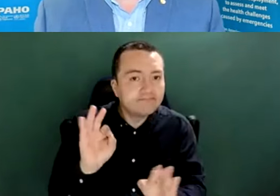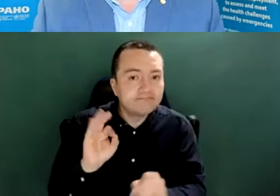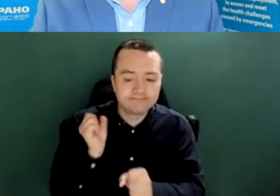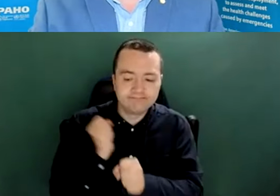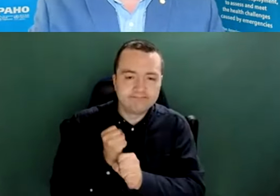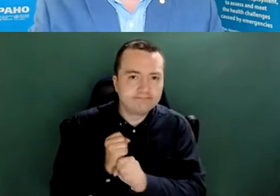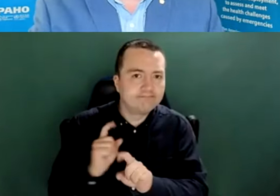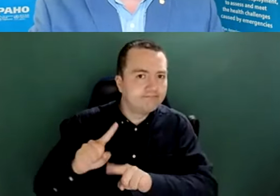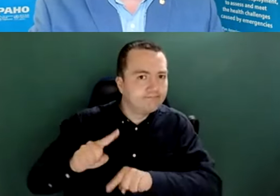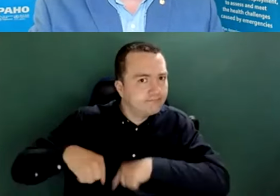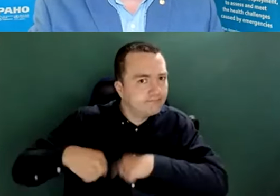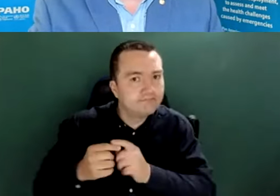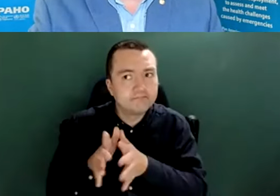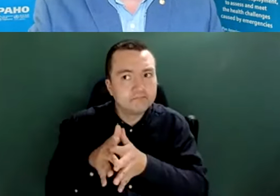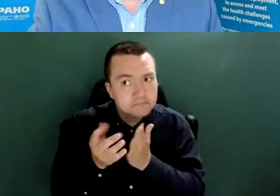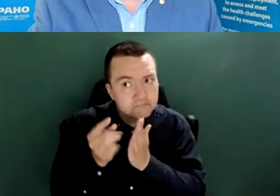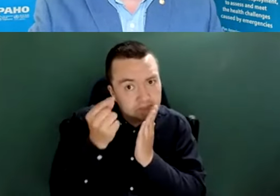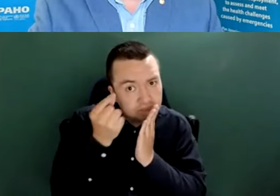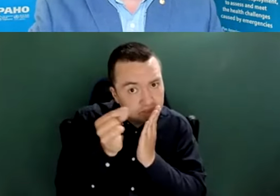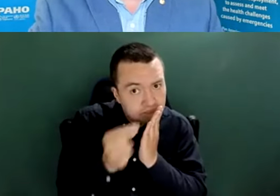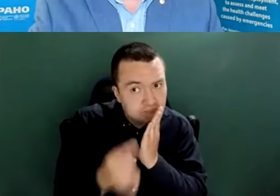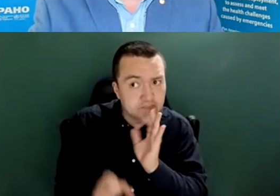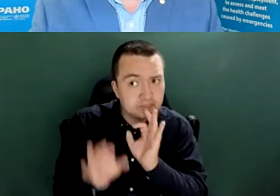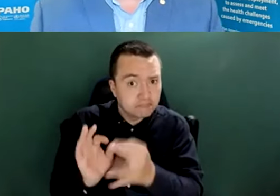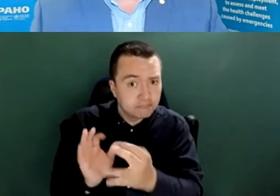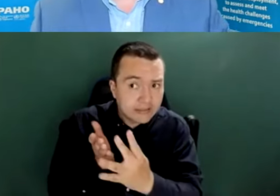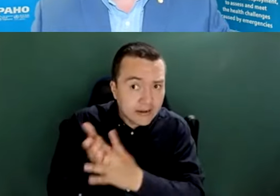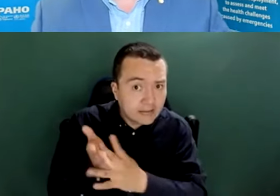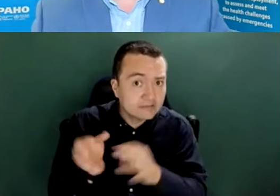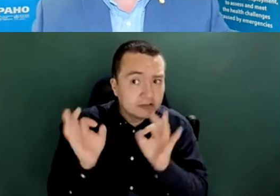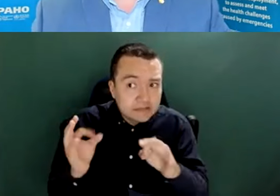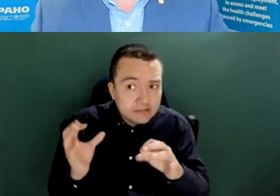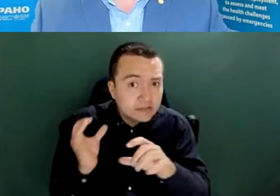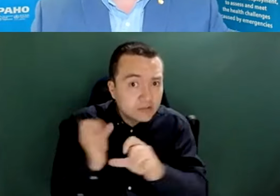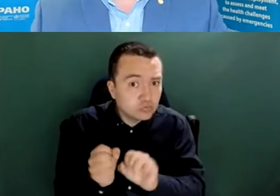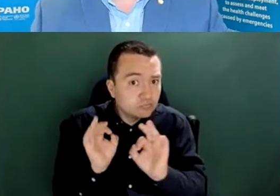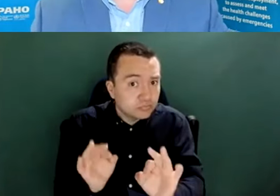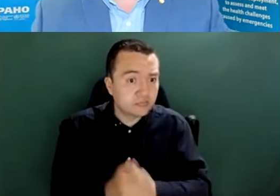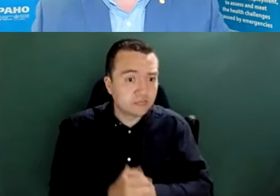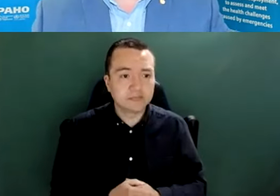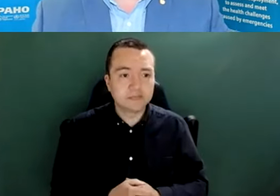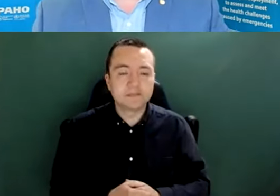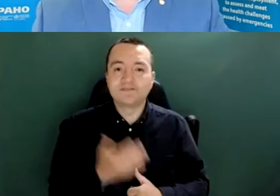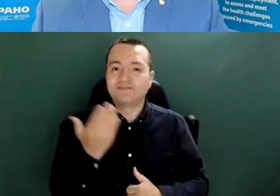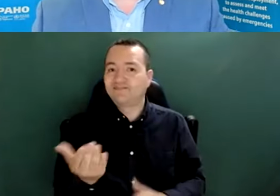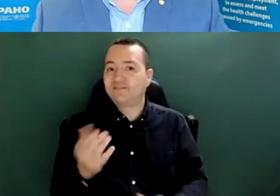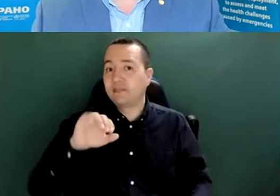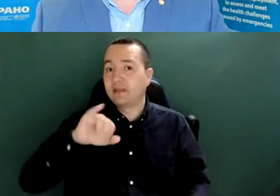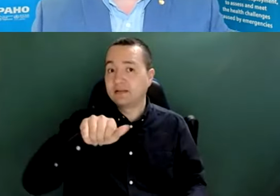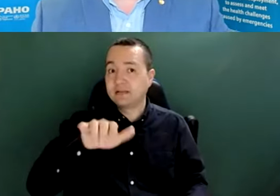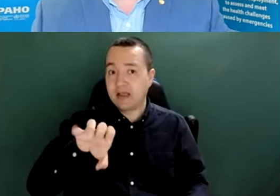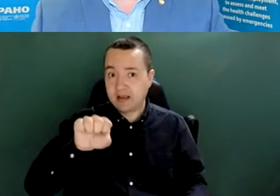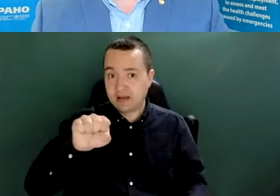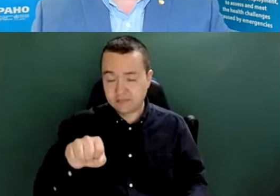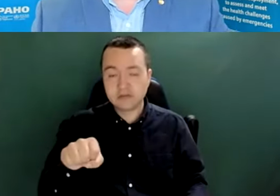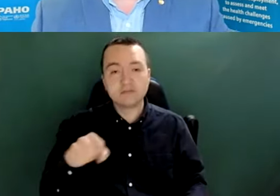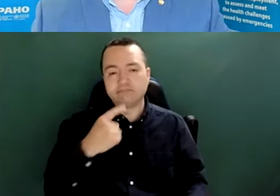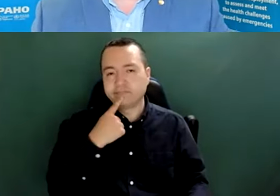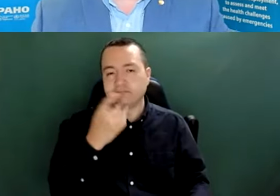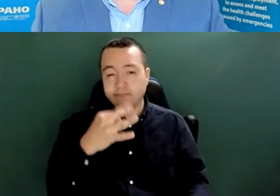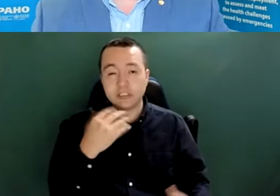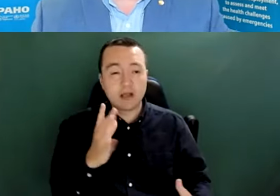relevancia, la accesibilidad de estos resúmenes. Como dijo James, se han publicado ahora